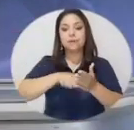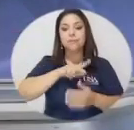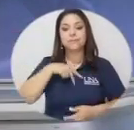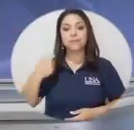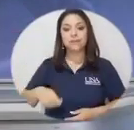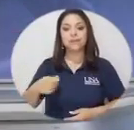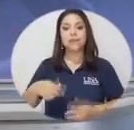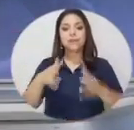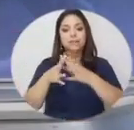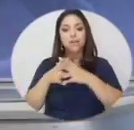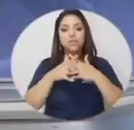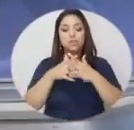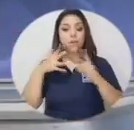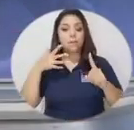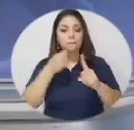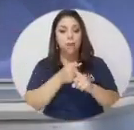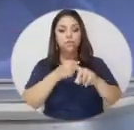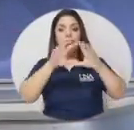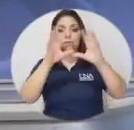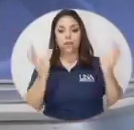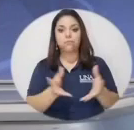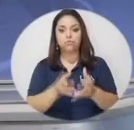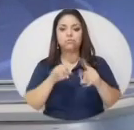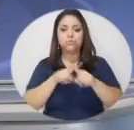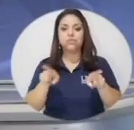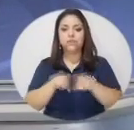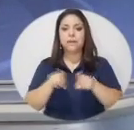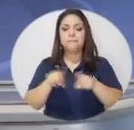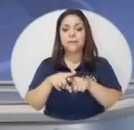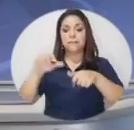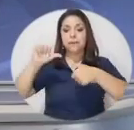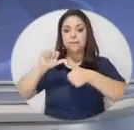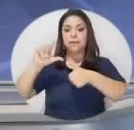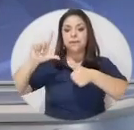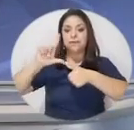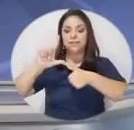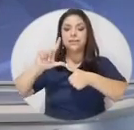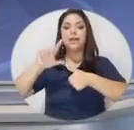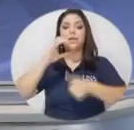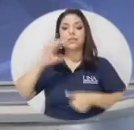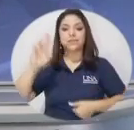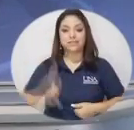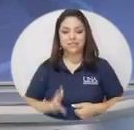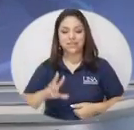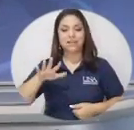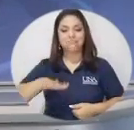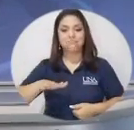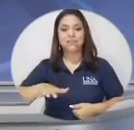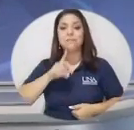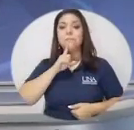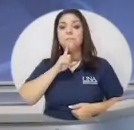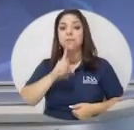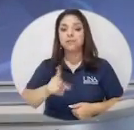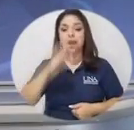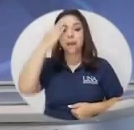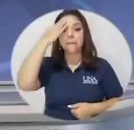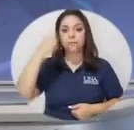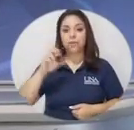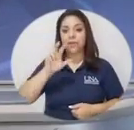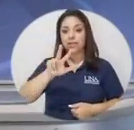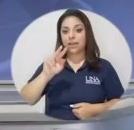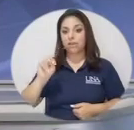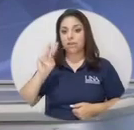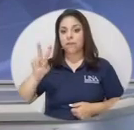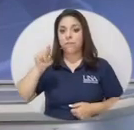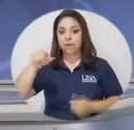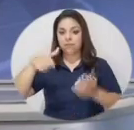el impacto que tiene para el mundo, pero también, por supuesto, para América Latina y Costa Rica. Pues el 3 de noviembre